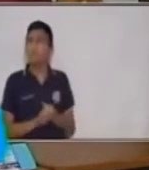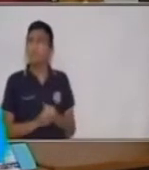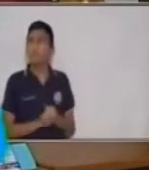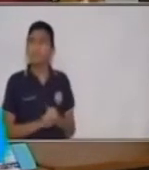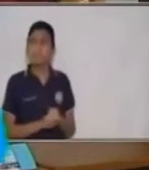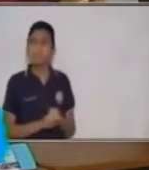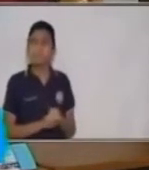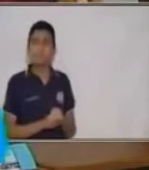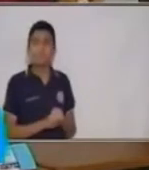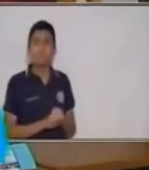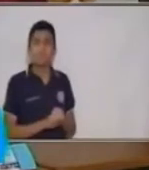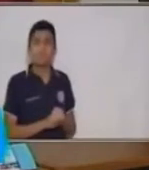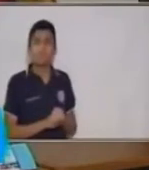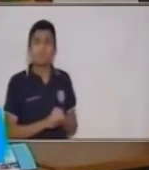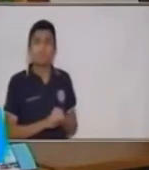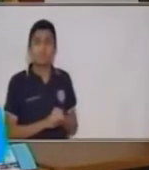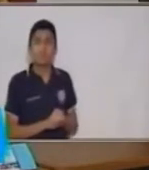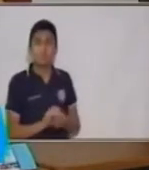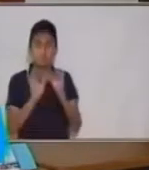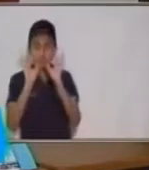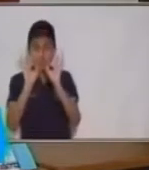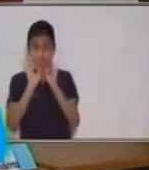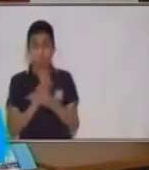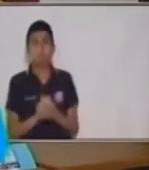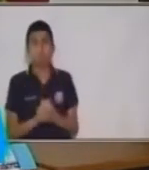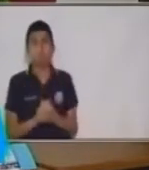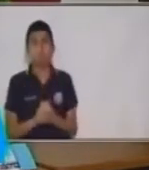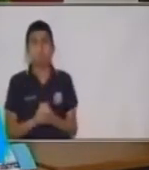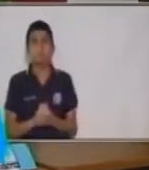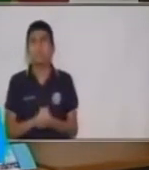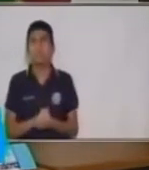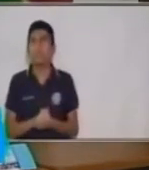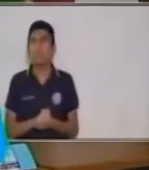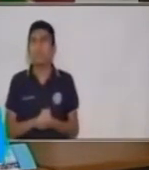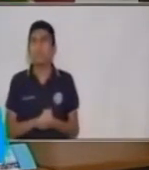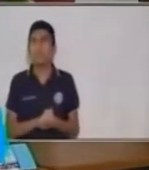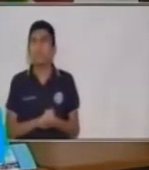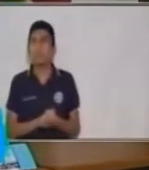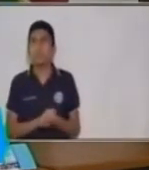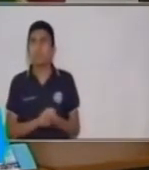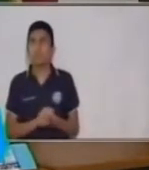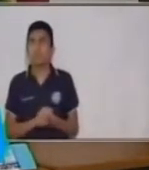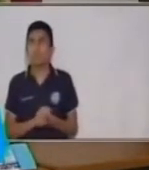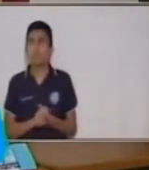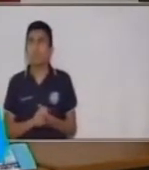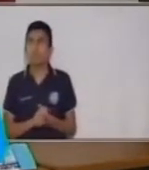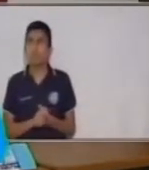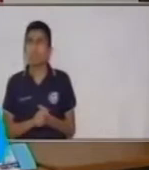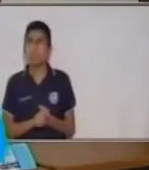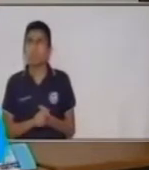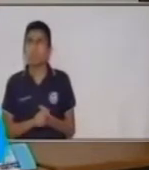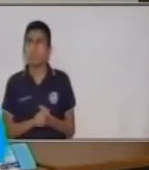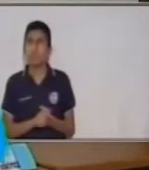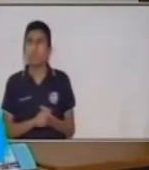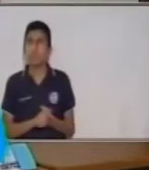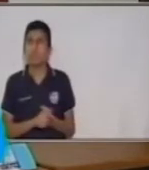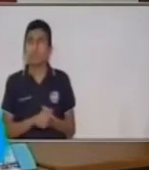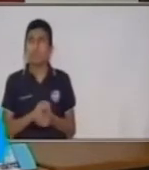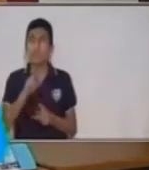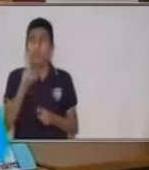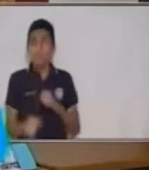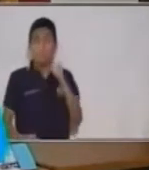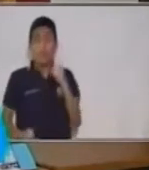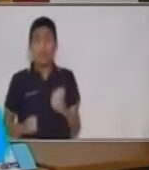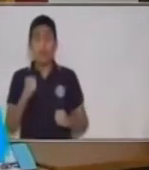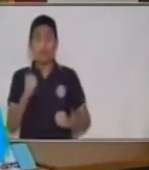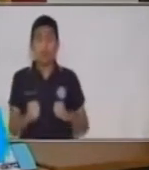otro? ¡Muy bien! ¿Cuál era el otro? ¡Ah! ¡Excelente! ¡La maratón!